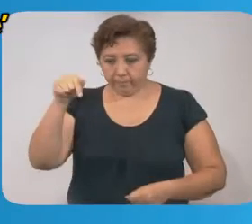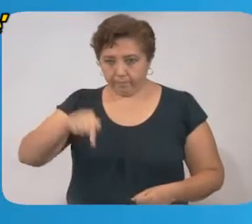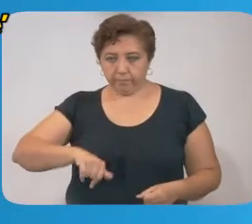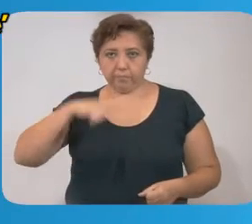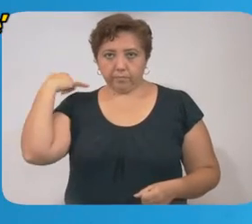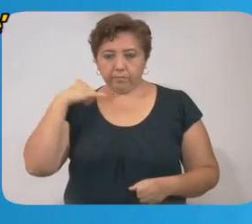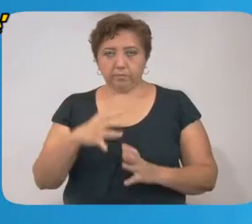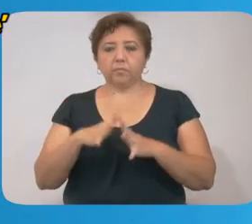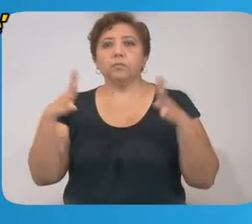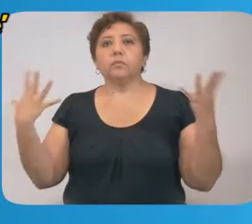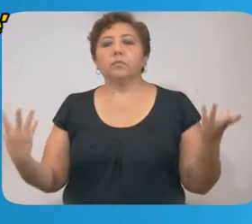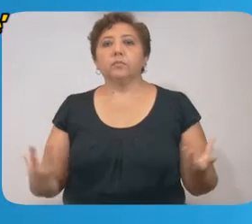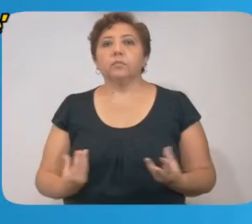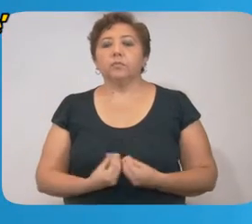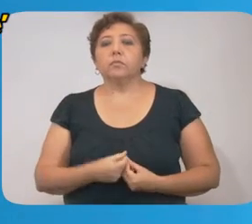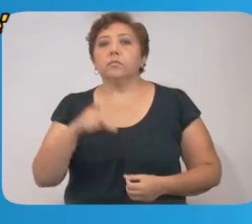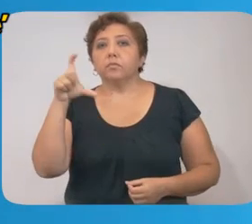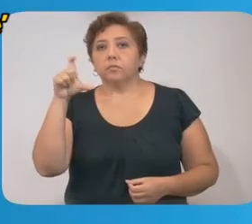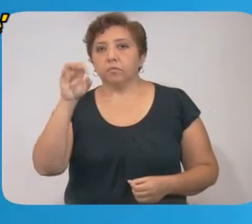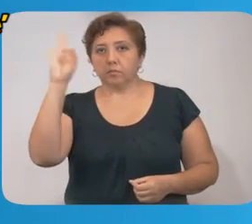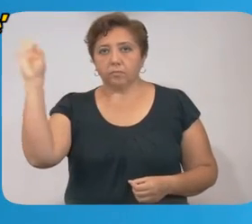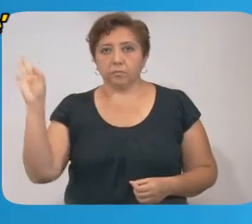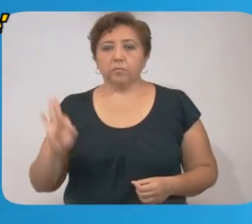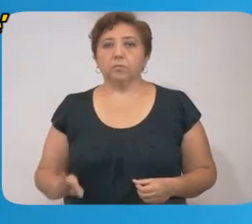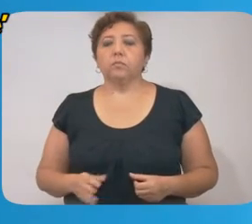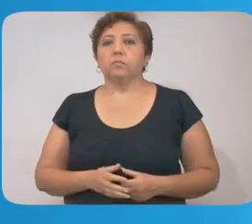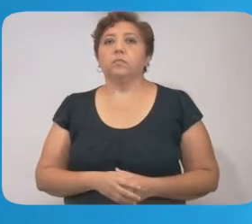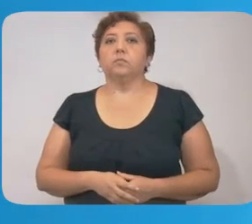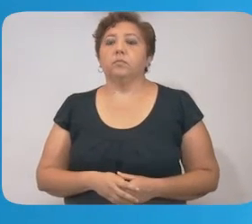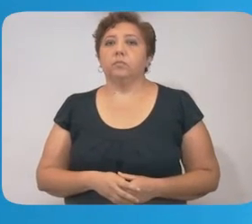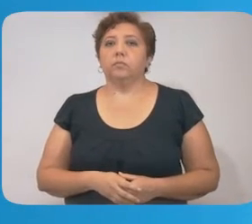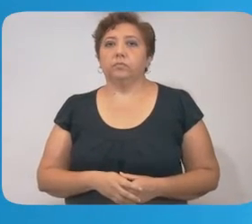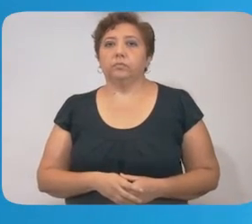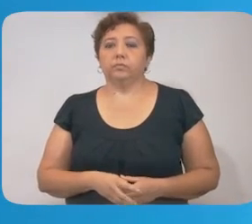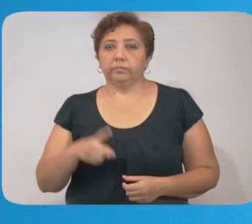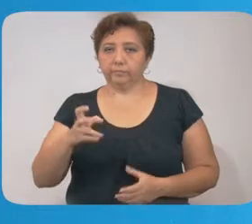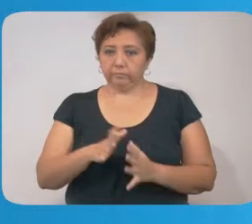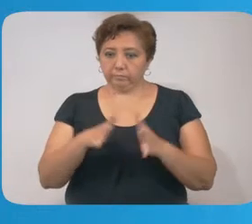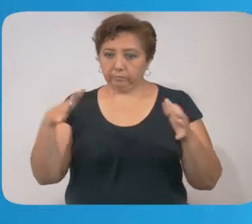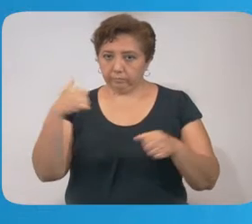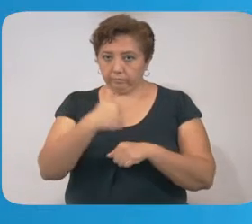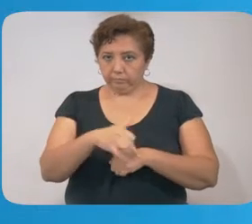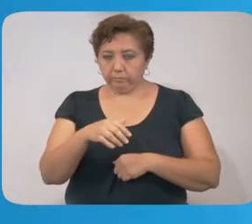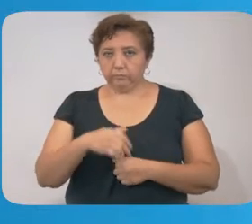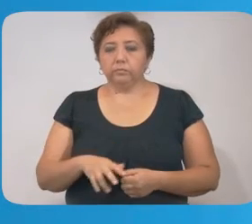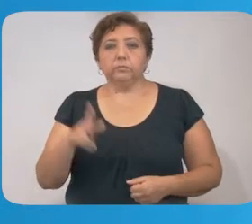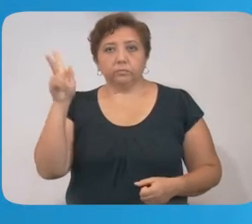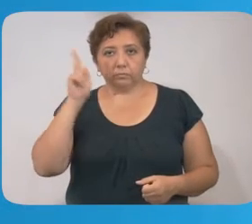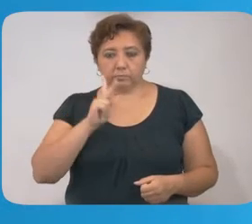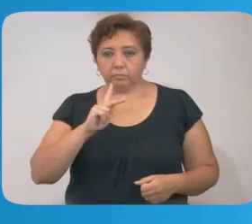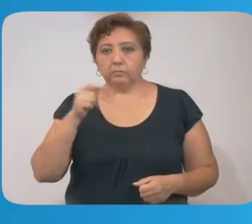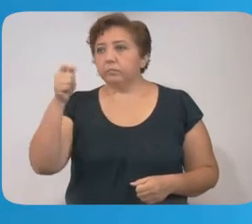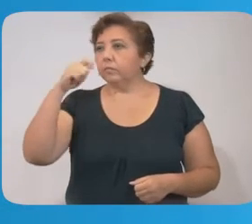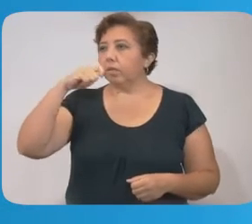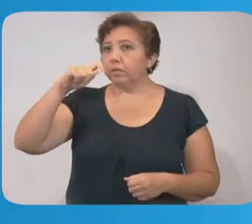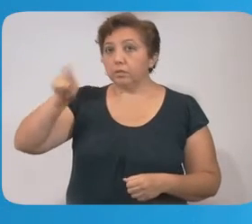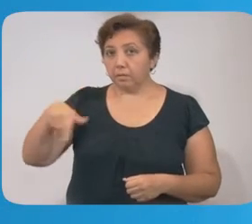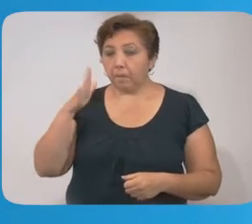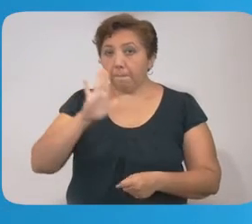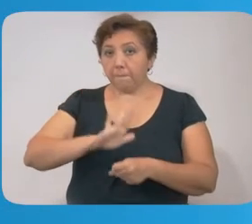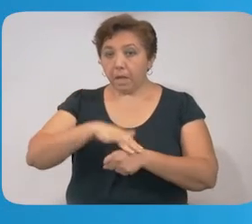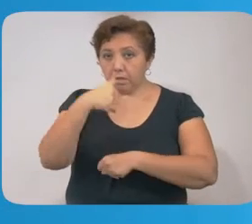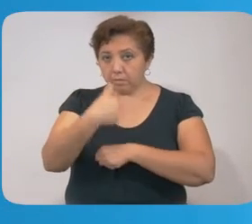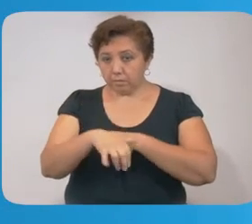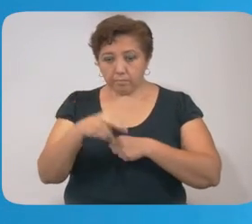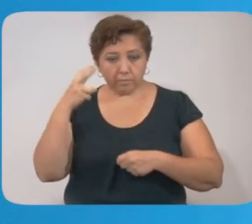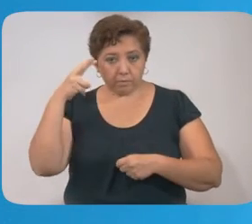Yucatán hemos duplicado ese porcentaje hasta un 20%. Este aumento de número de pruebas implicará, por tanto, un mayor